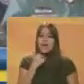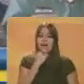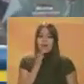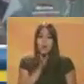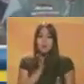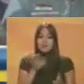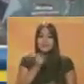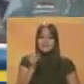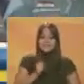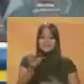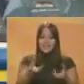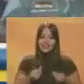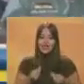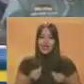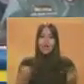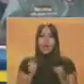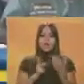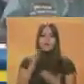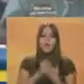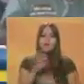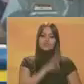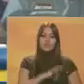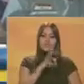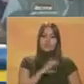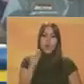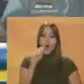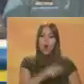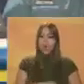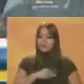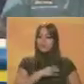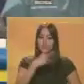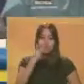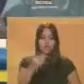acceso a un programa social, a una misión.